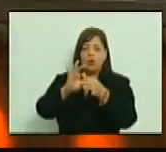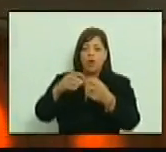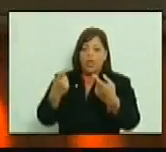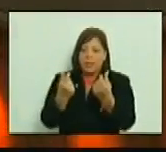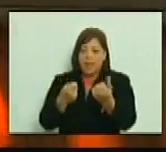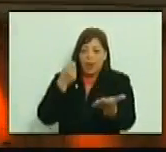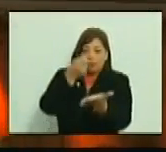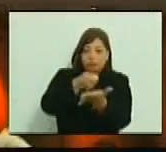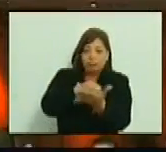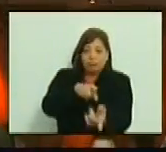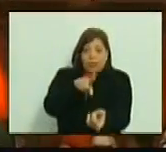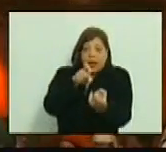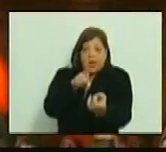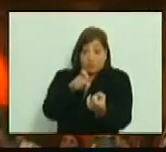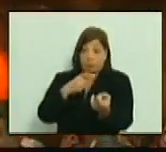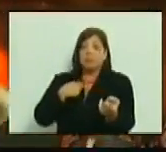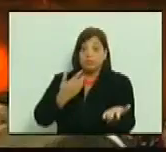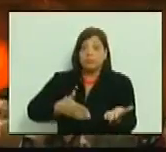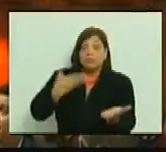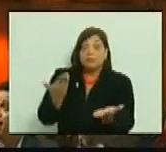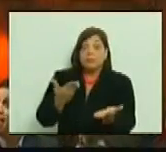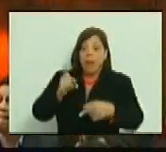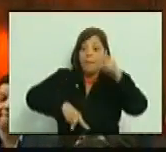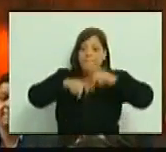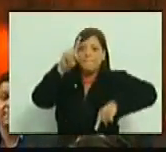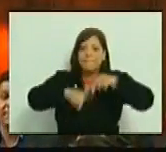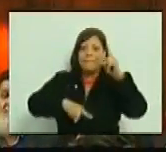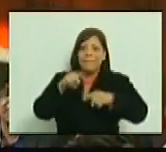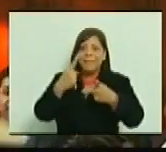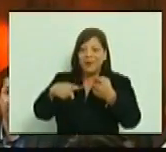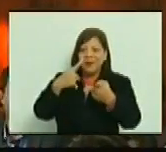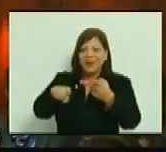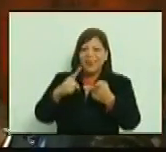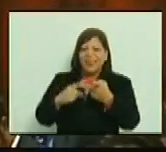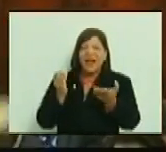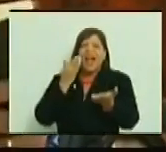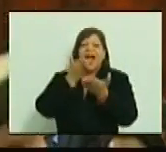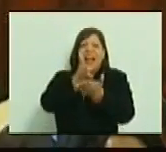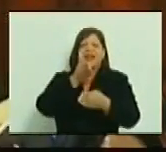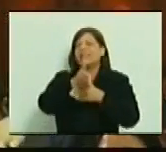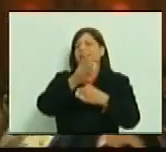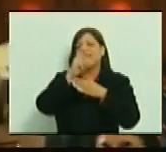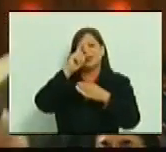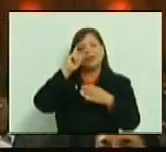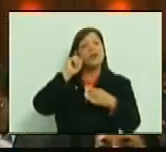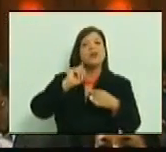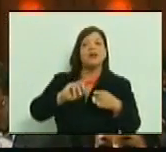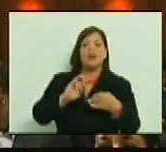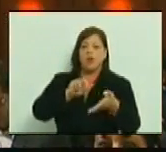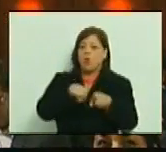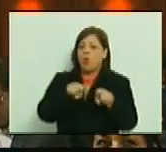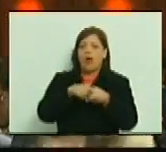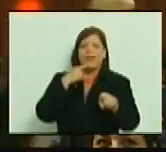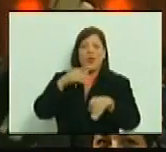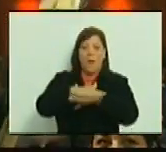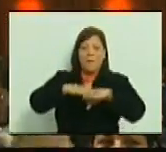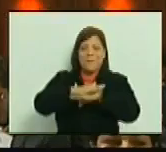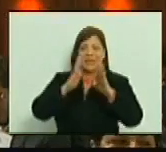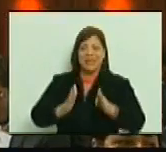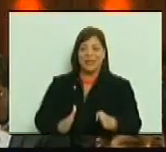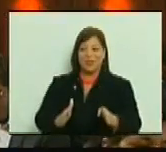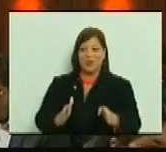financiamiento, acceso a materias primas, acceso a que, como lo dijo el ministro, que